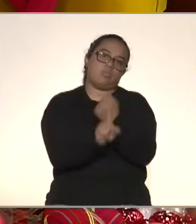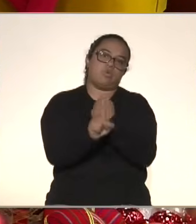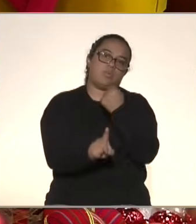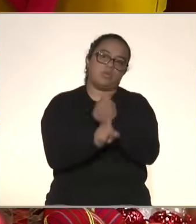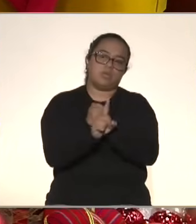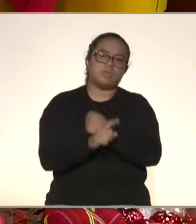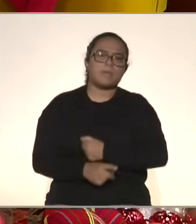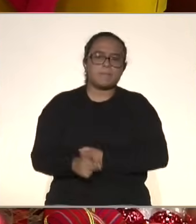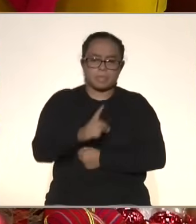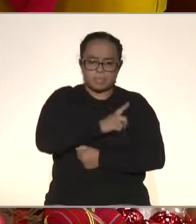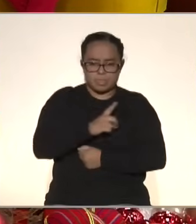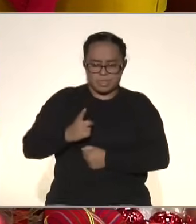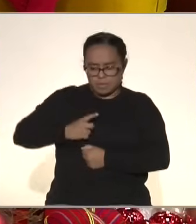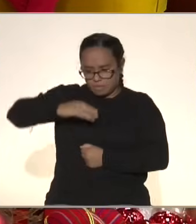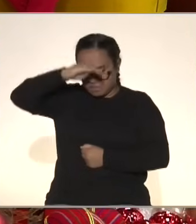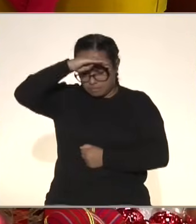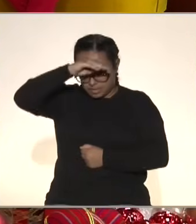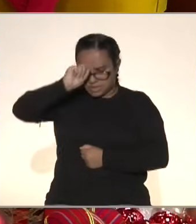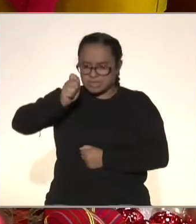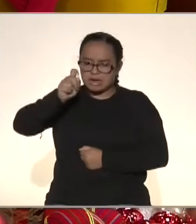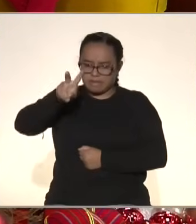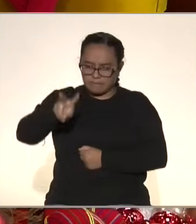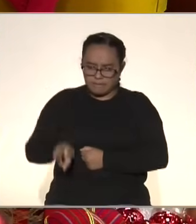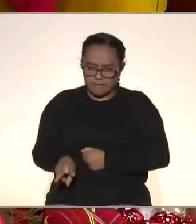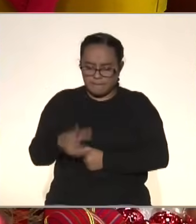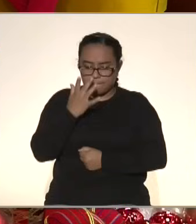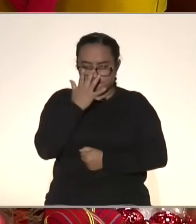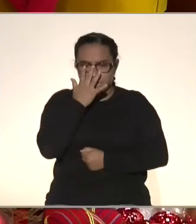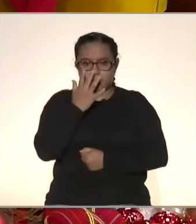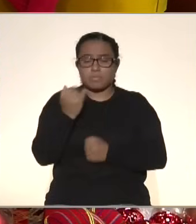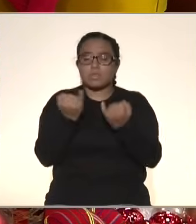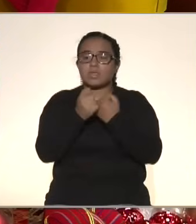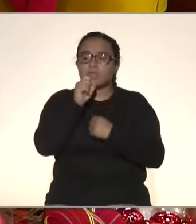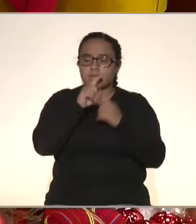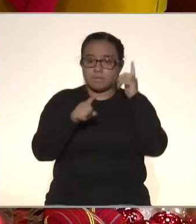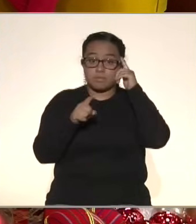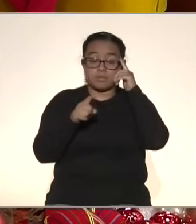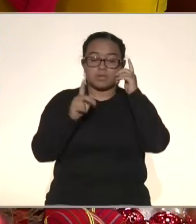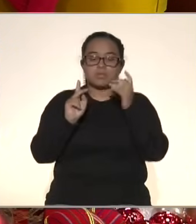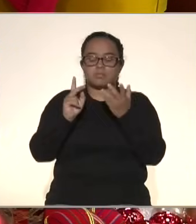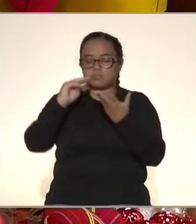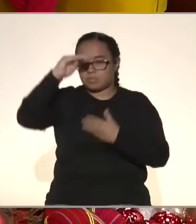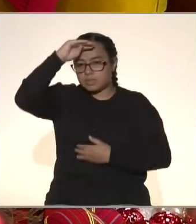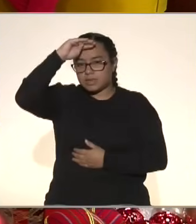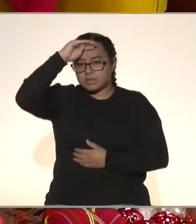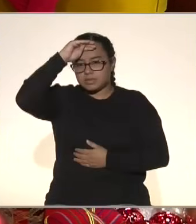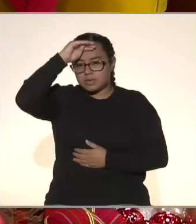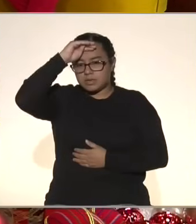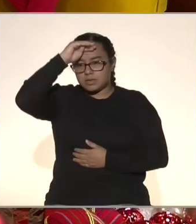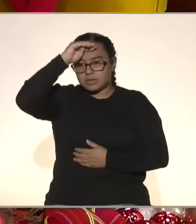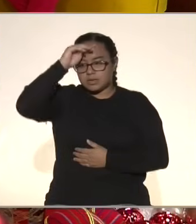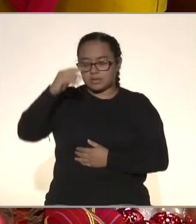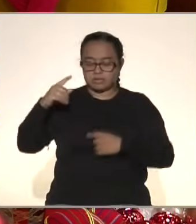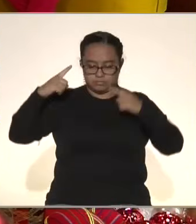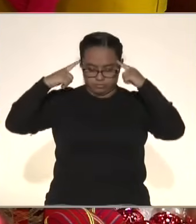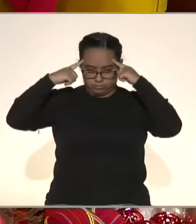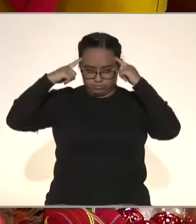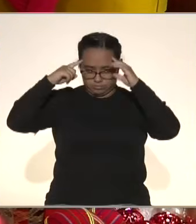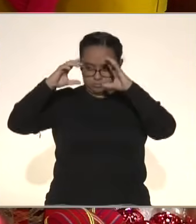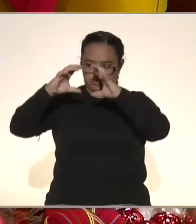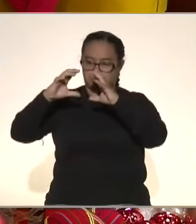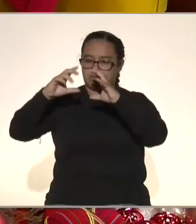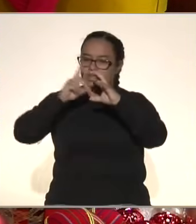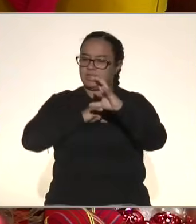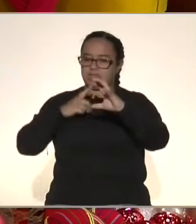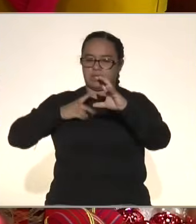ser realista, siempre retomando esta idea de poner al cerebro en su lugar,